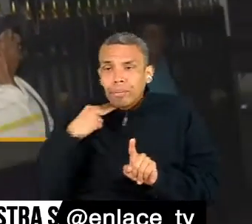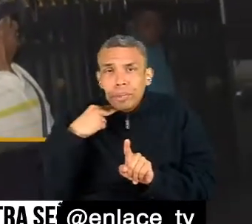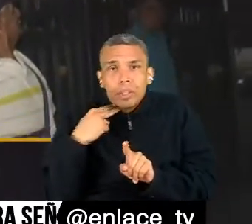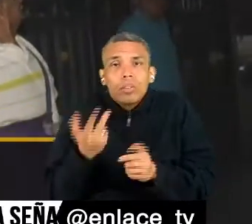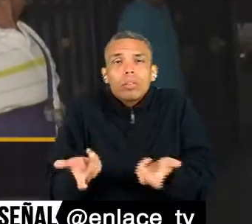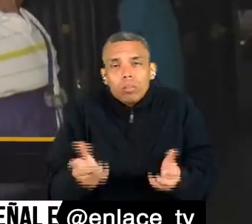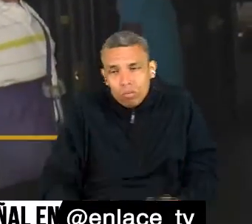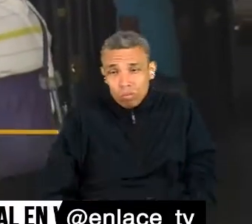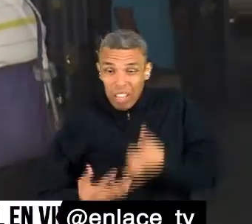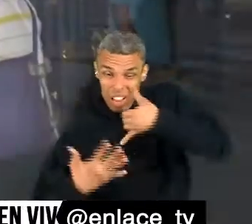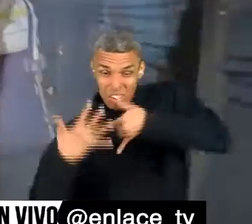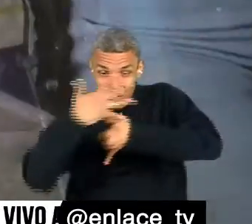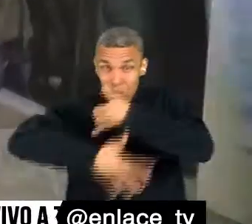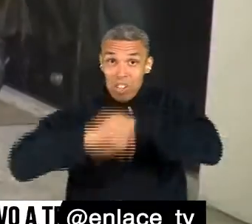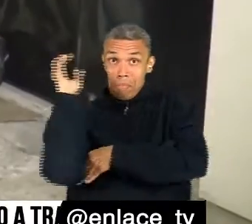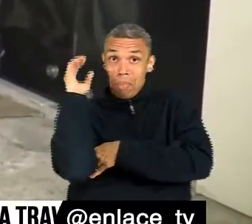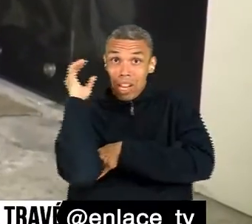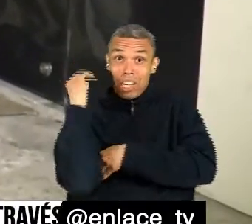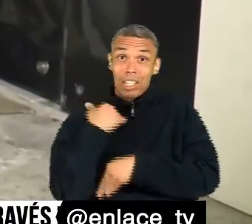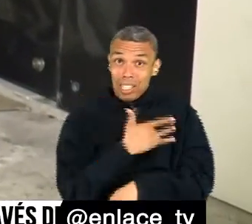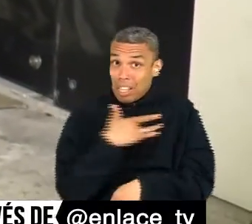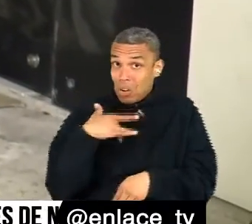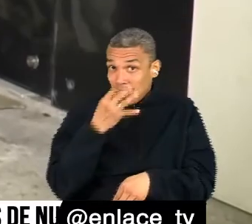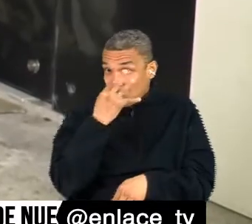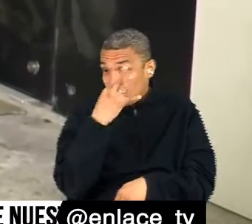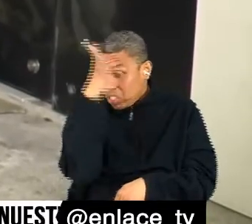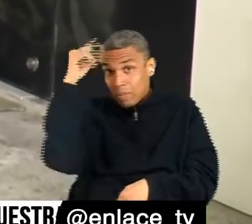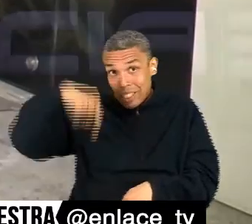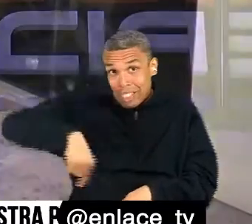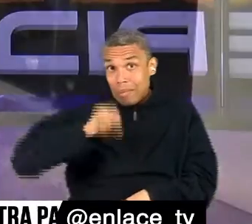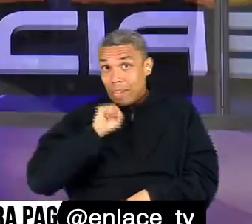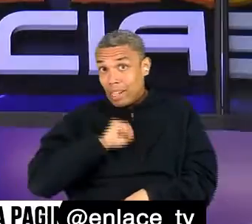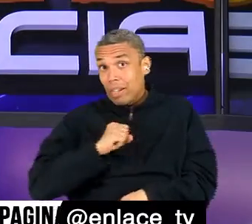en el puerto petrolero no es nada alentado.